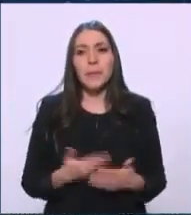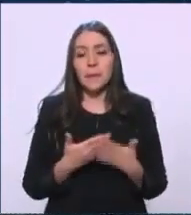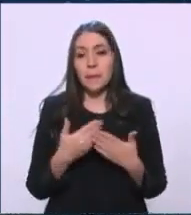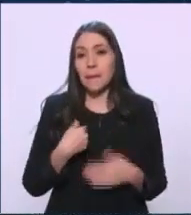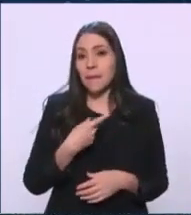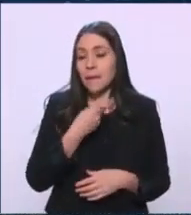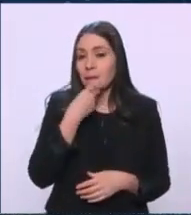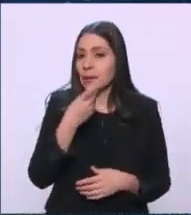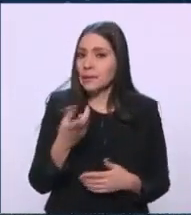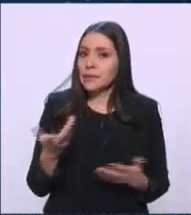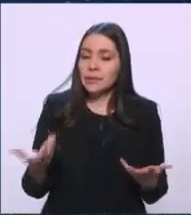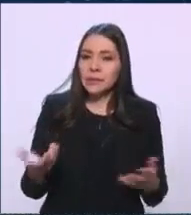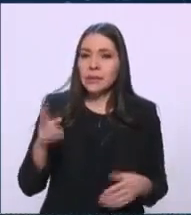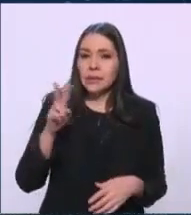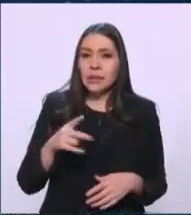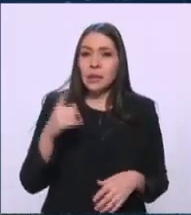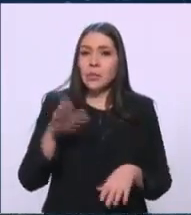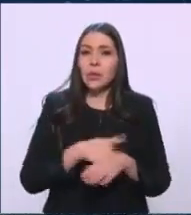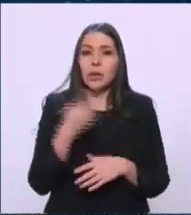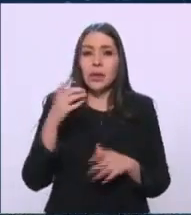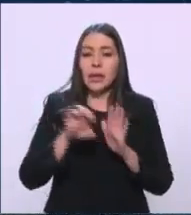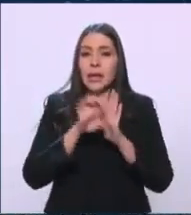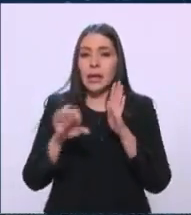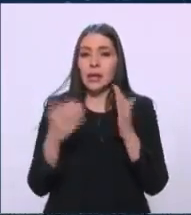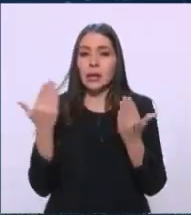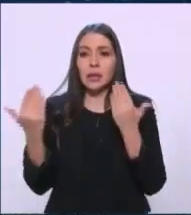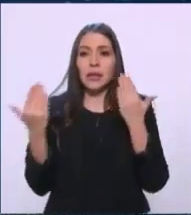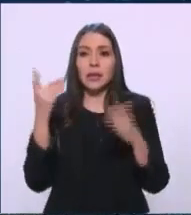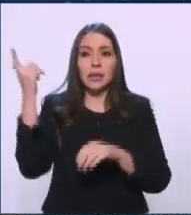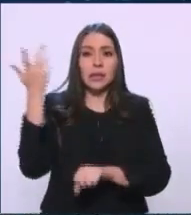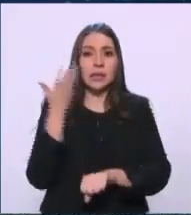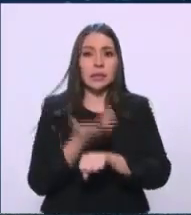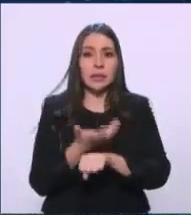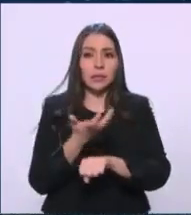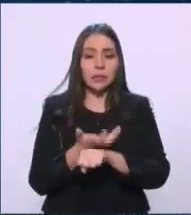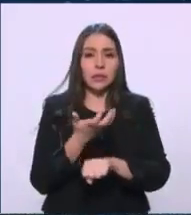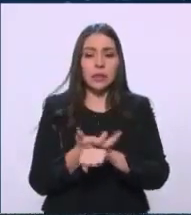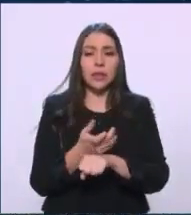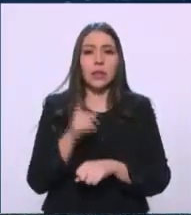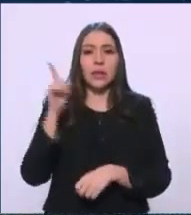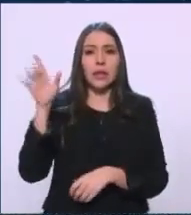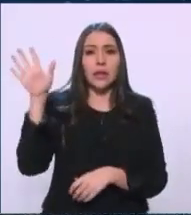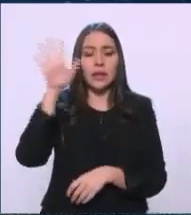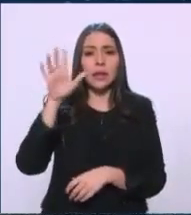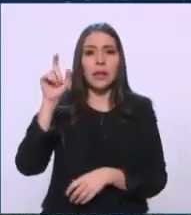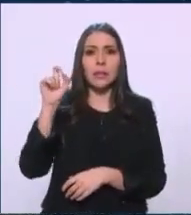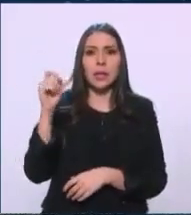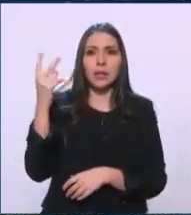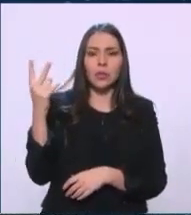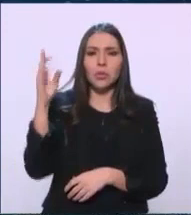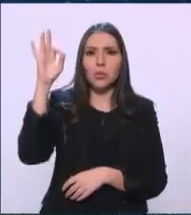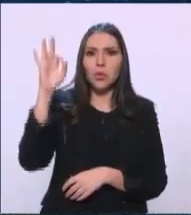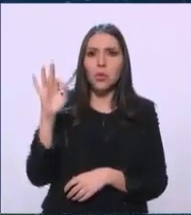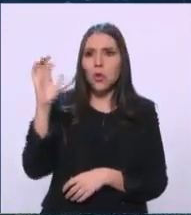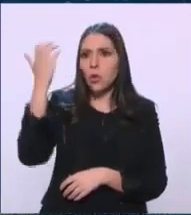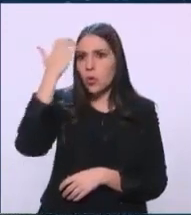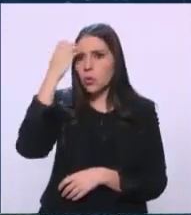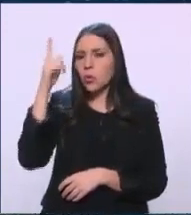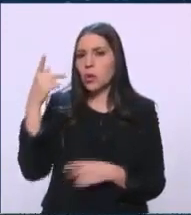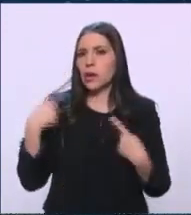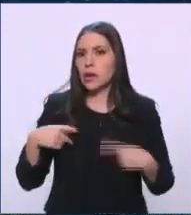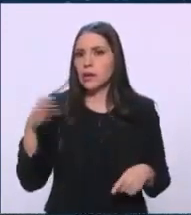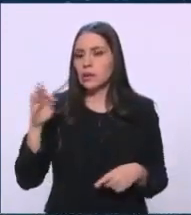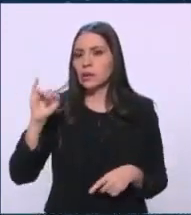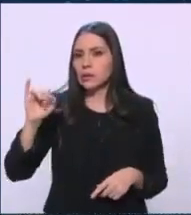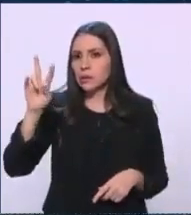voy a decir, pero comparado con Estados Unidos, donde el 22% conoce a alguien que ha muerto, o